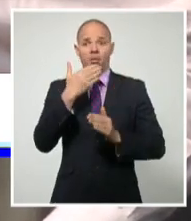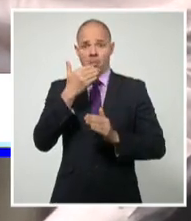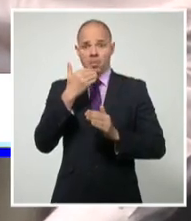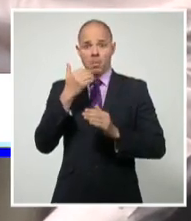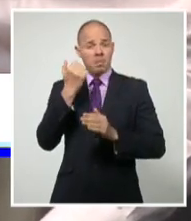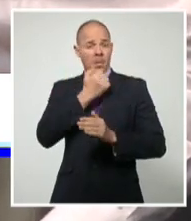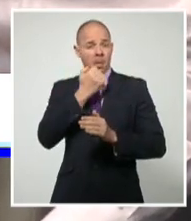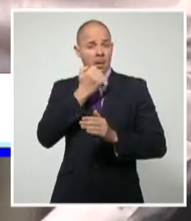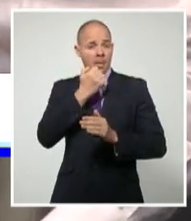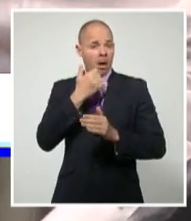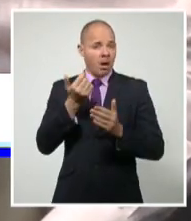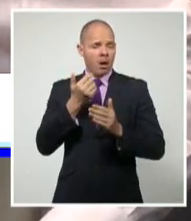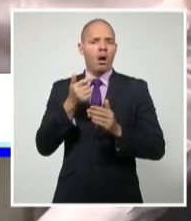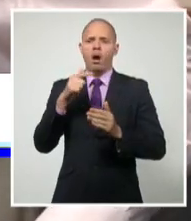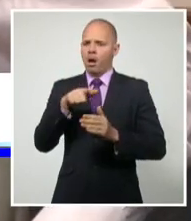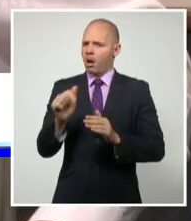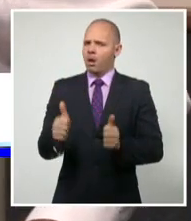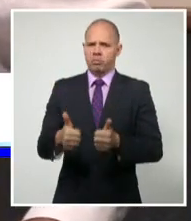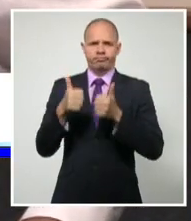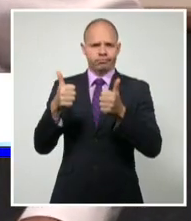enfermos han sido salvados.